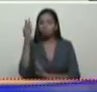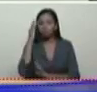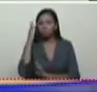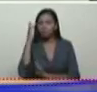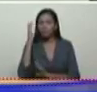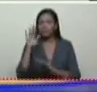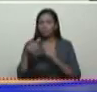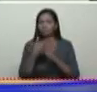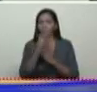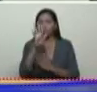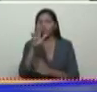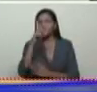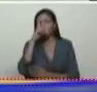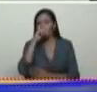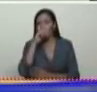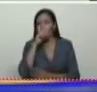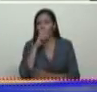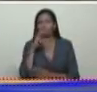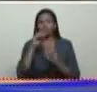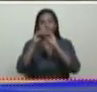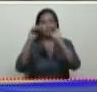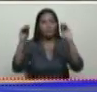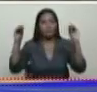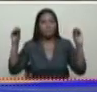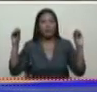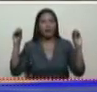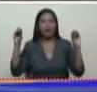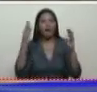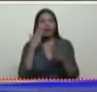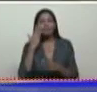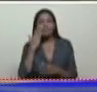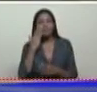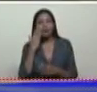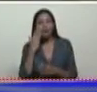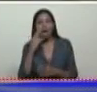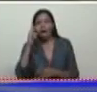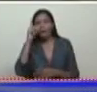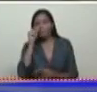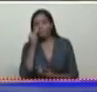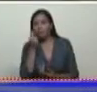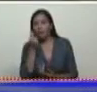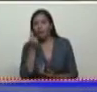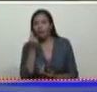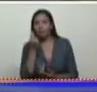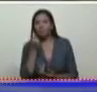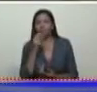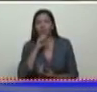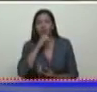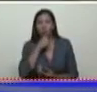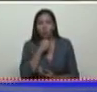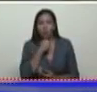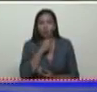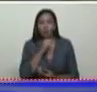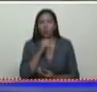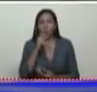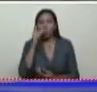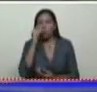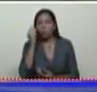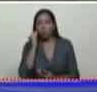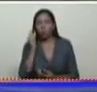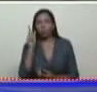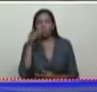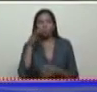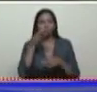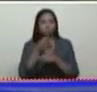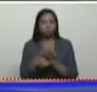hasta los 5 años tenemos que... Nuestro llamado es a madres, padres, abuelos y abuelas.